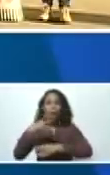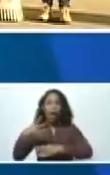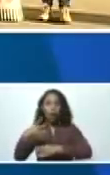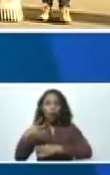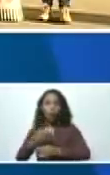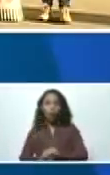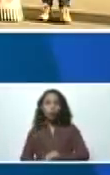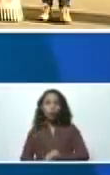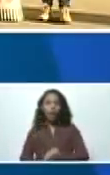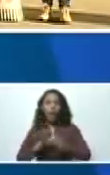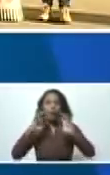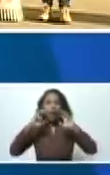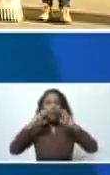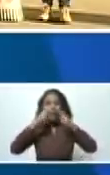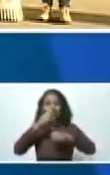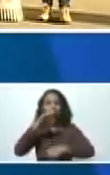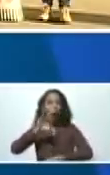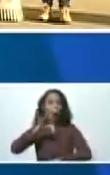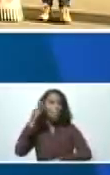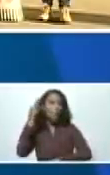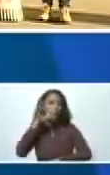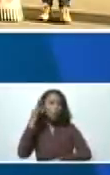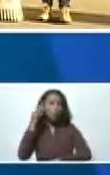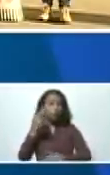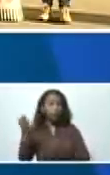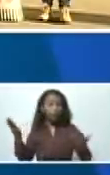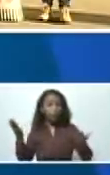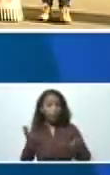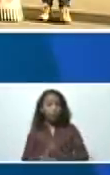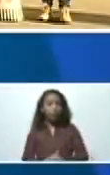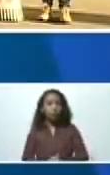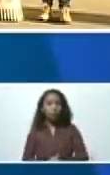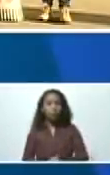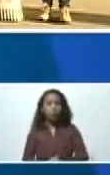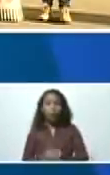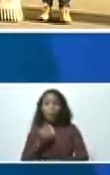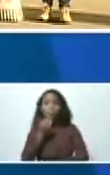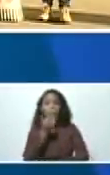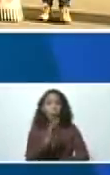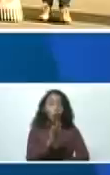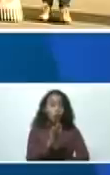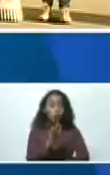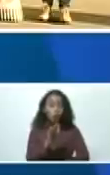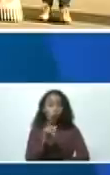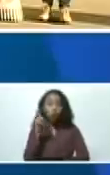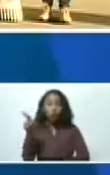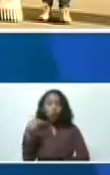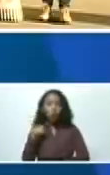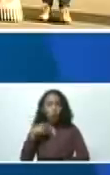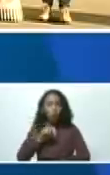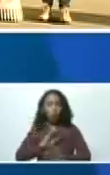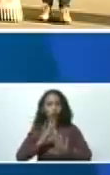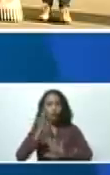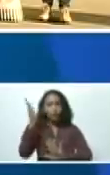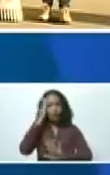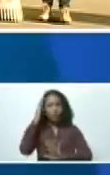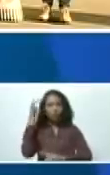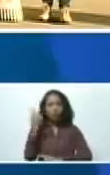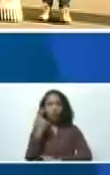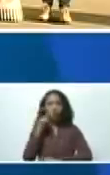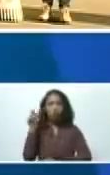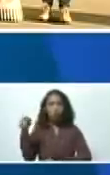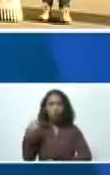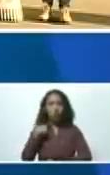del maíz amarillo. ¿Ah? Muy pronto, Castro Soteldo, tú y yo lo sabemos, solo tú y yo